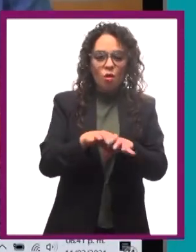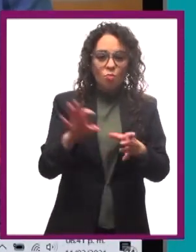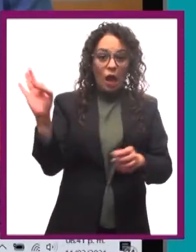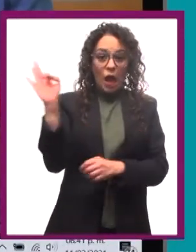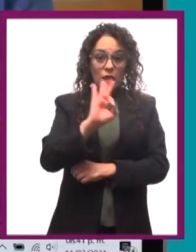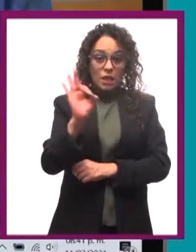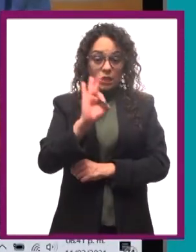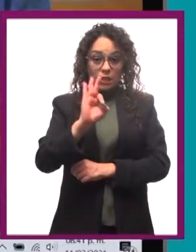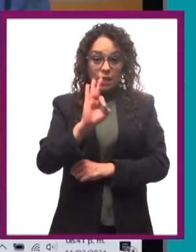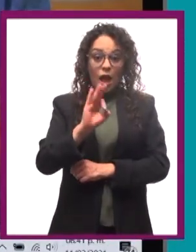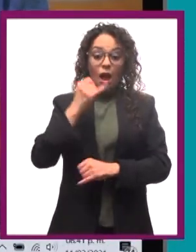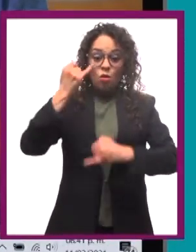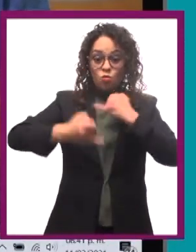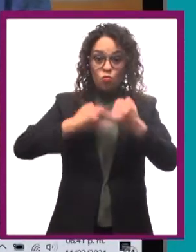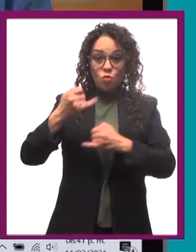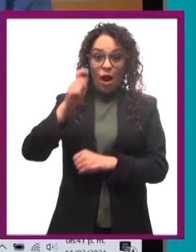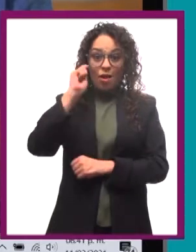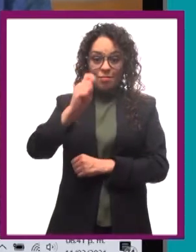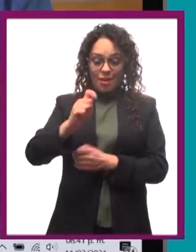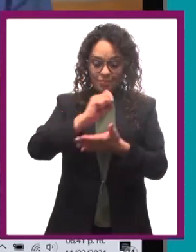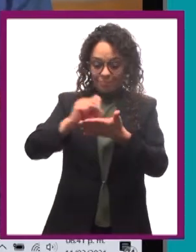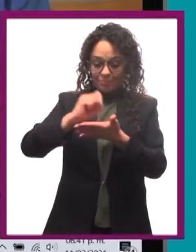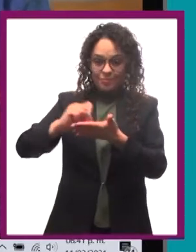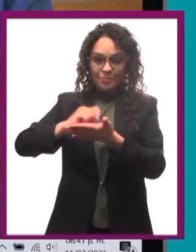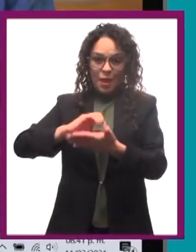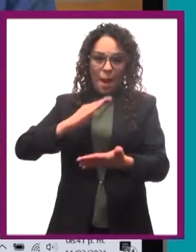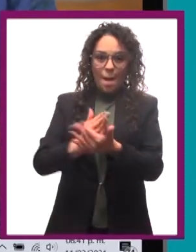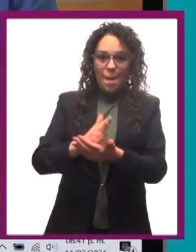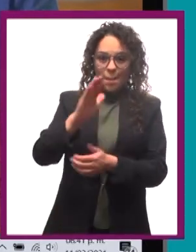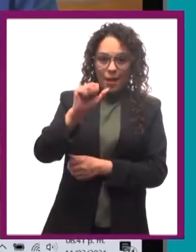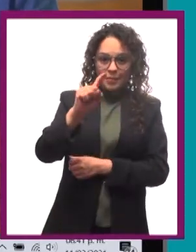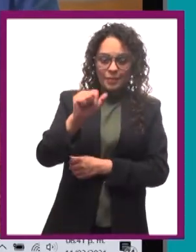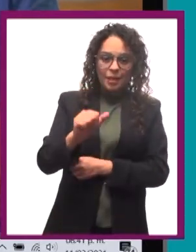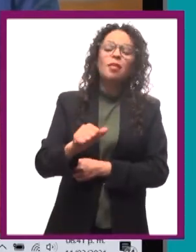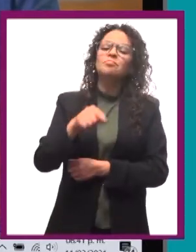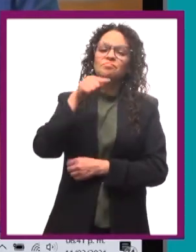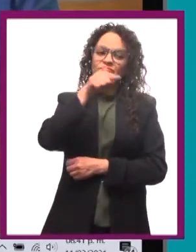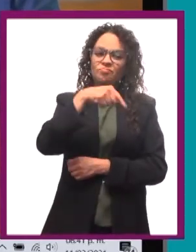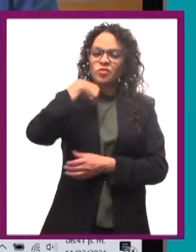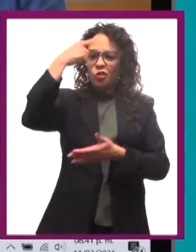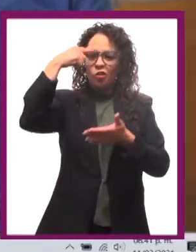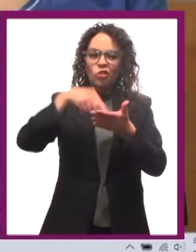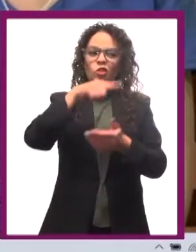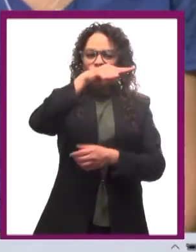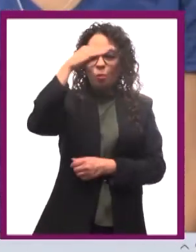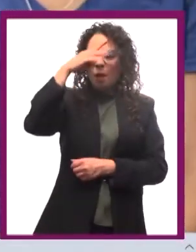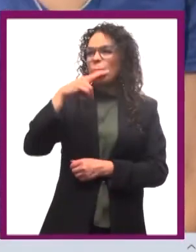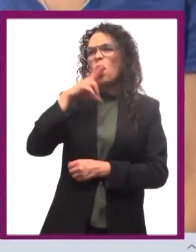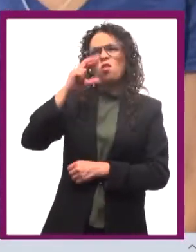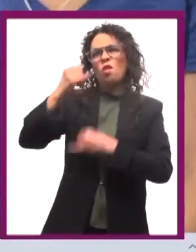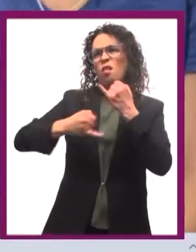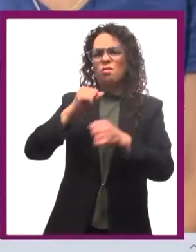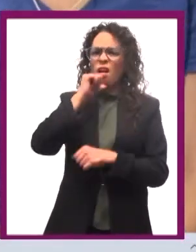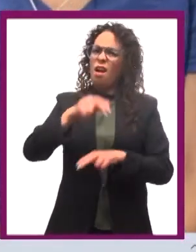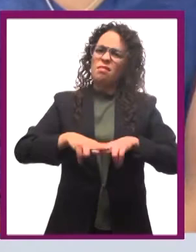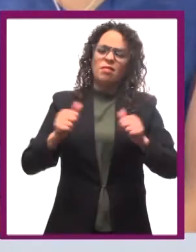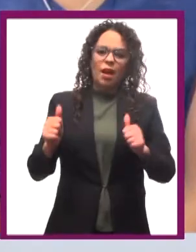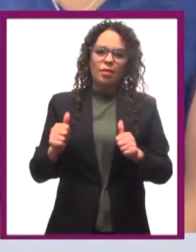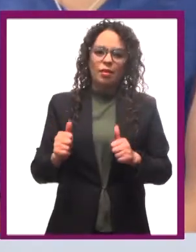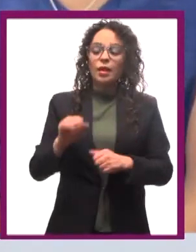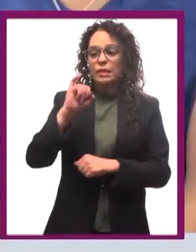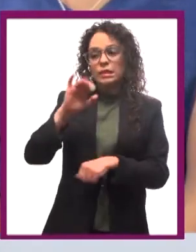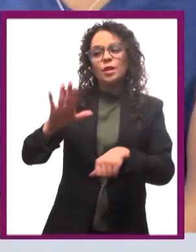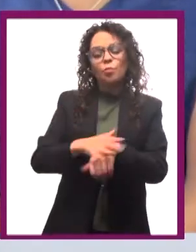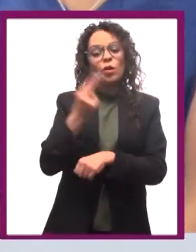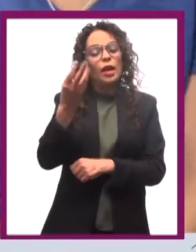si hubiéramos sabido cómo iban a acabar esas partidas de basta, seguro hubieras preferido no jugar. Reglado, porque para